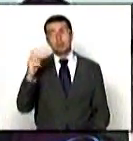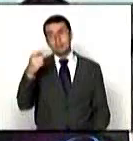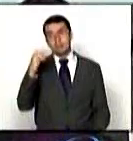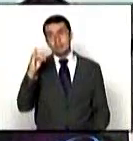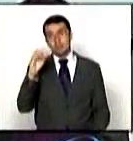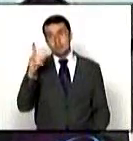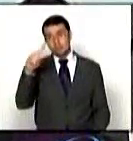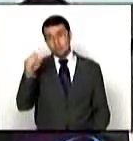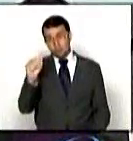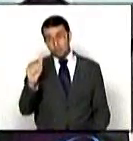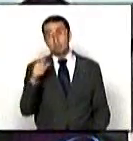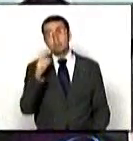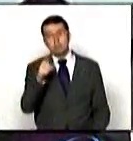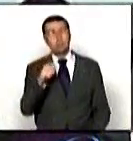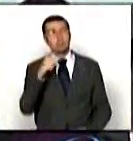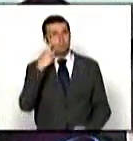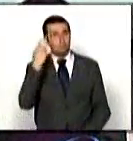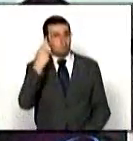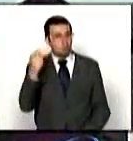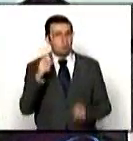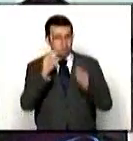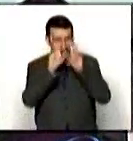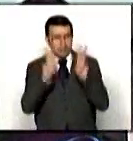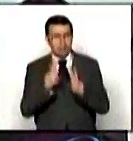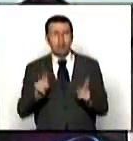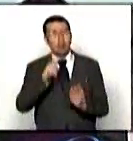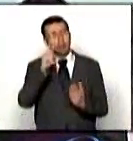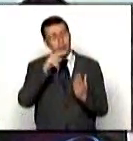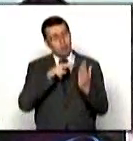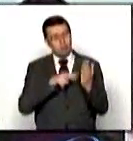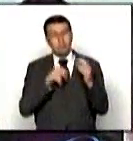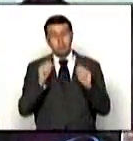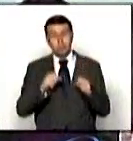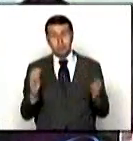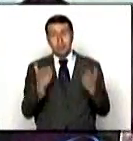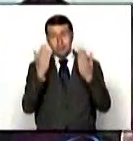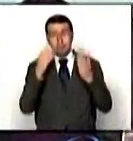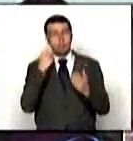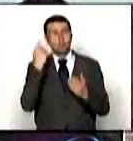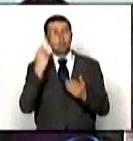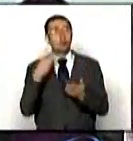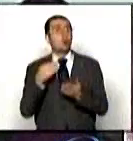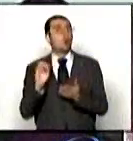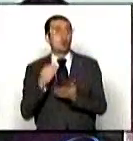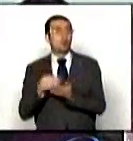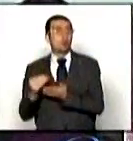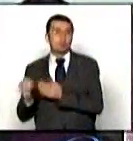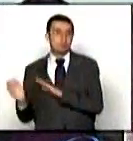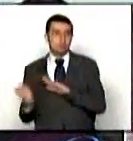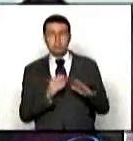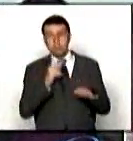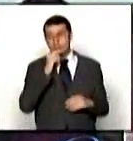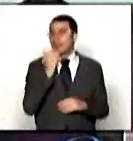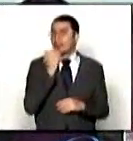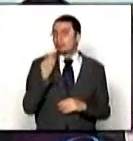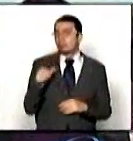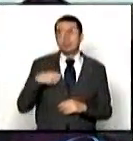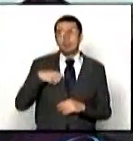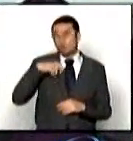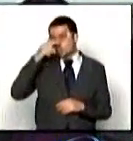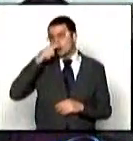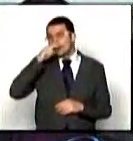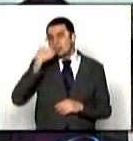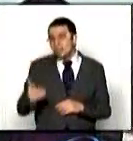muy didáctico para que puedan guiarse un poco más detalladamente en su hogar. Entonces, si yo tengo un niño en mi casa que, como